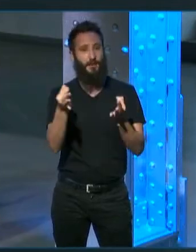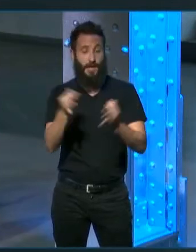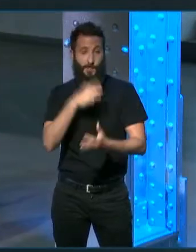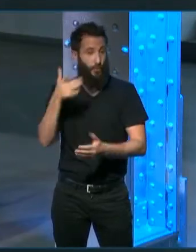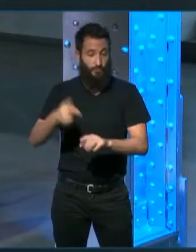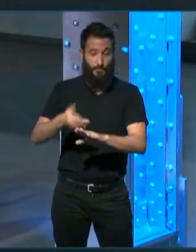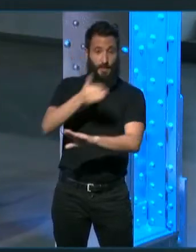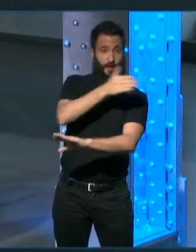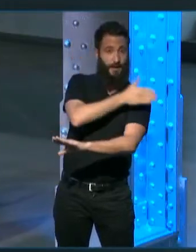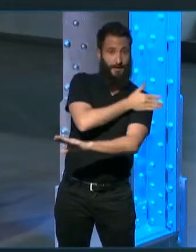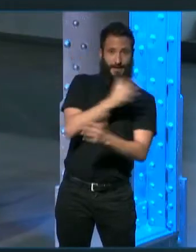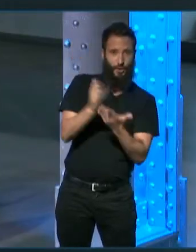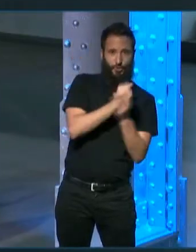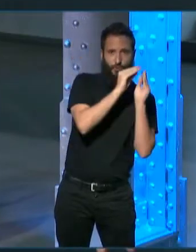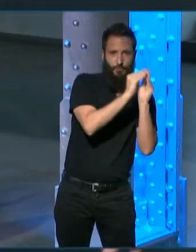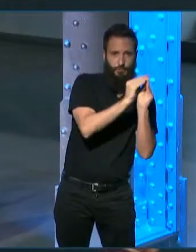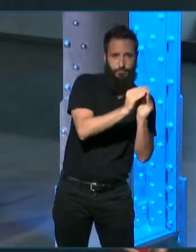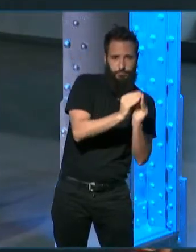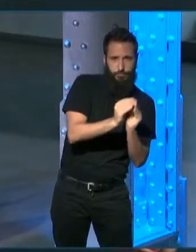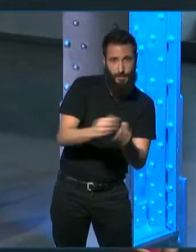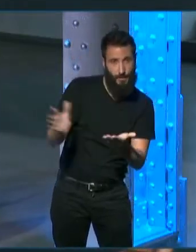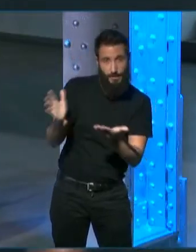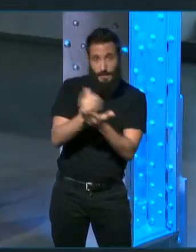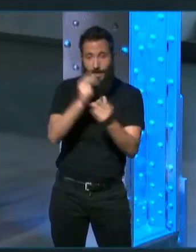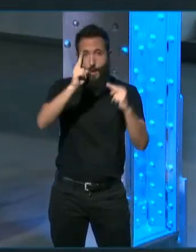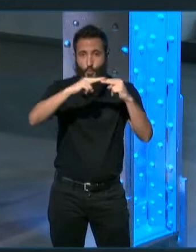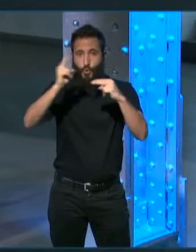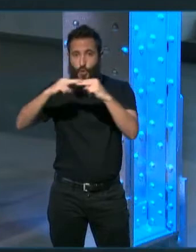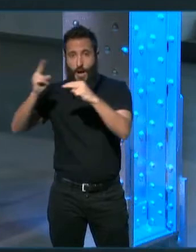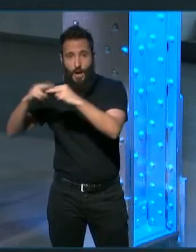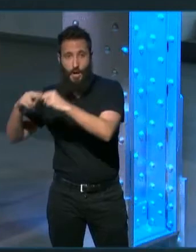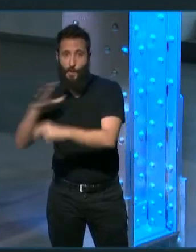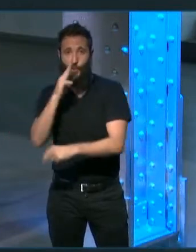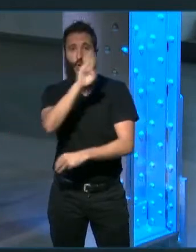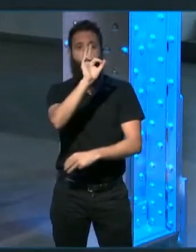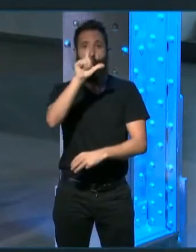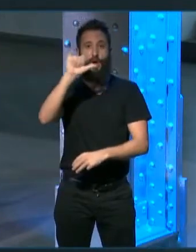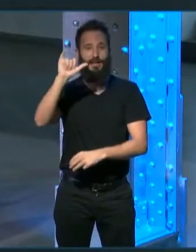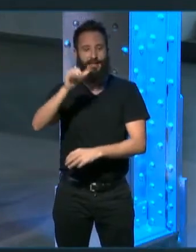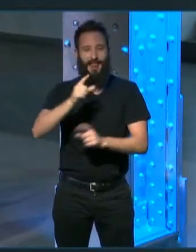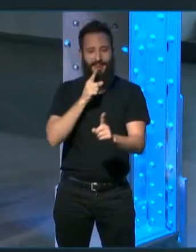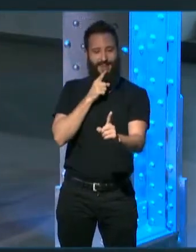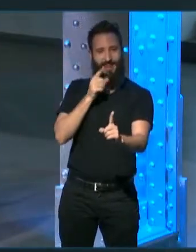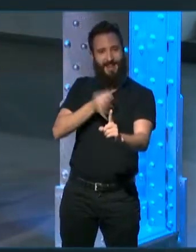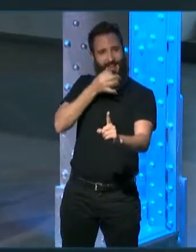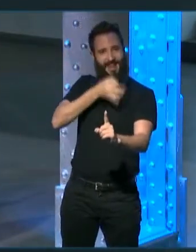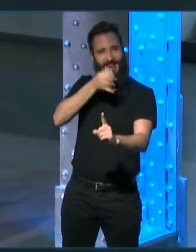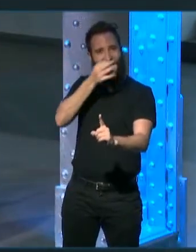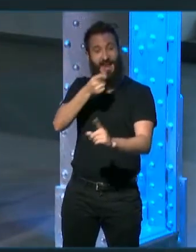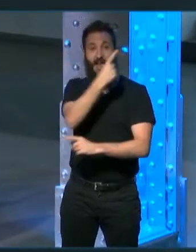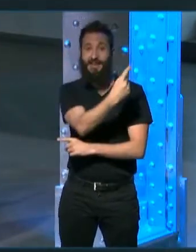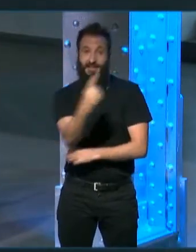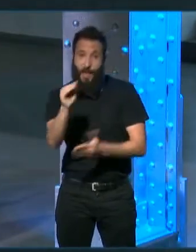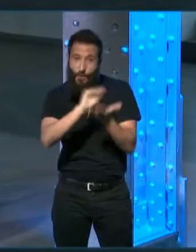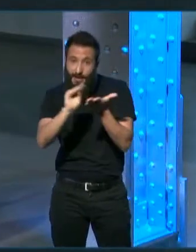fondo y también hay bastante montaje, aparte de lo que hicimos con Poli chivándole a Numan el discurso. Cada uno de los escritores